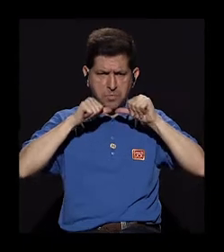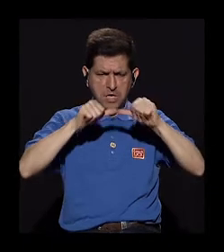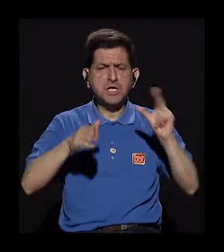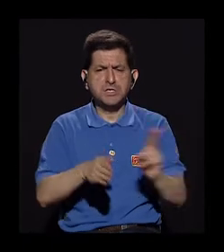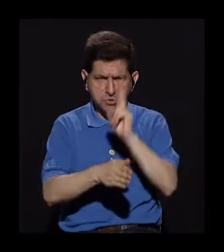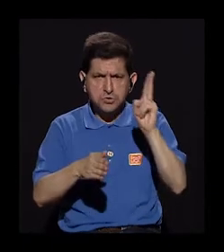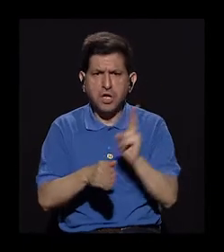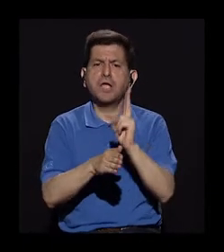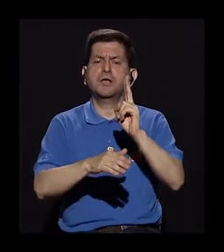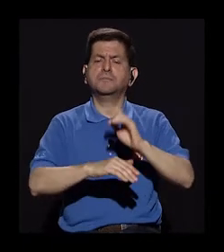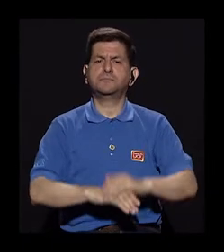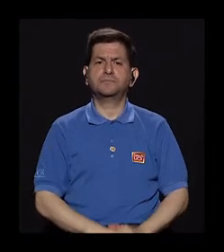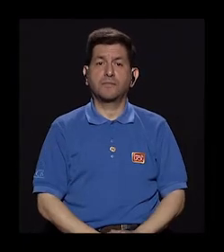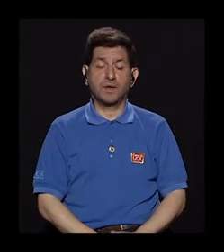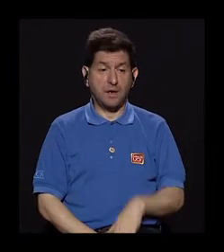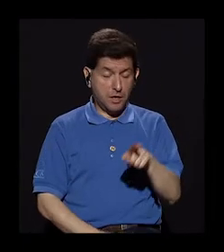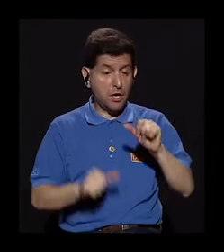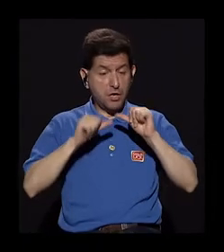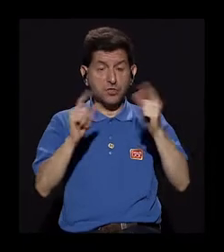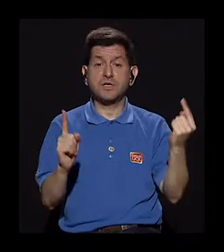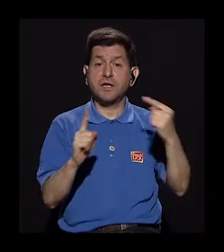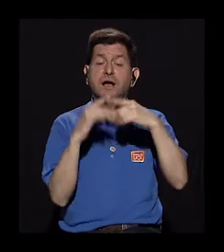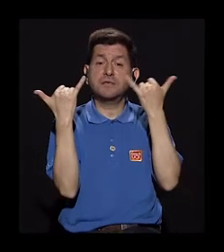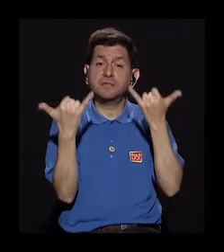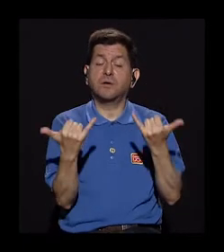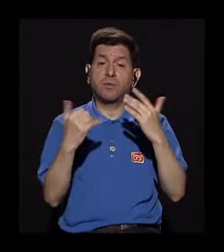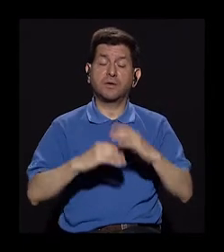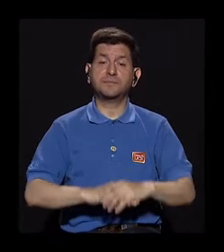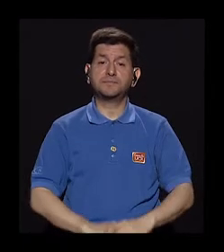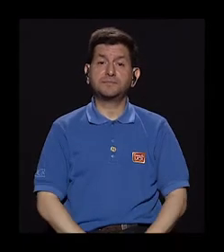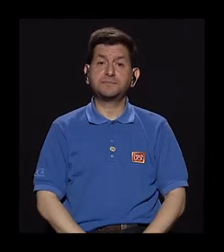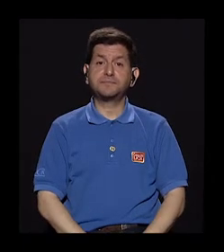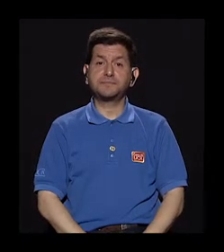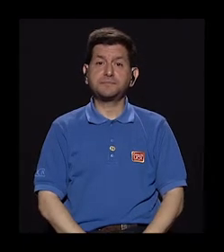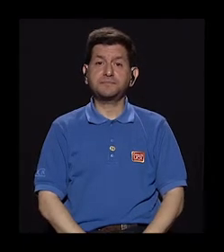y seguirlo utilizando. Y es algo que ha seguido hasta hoy.